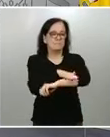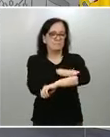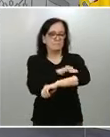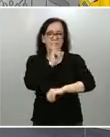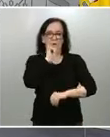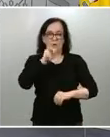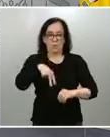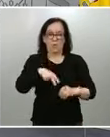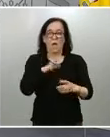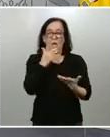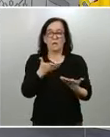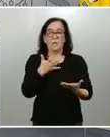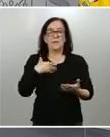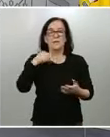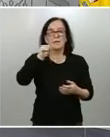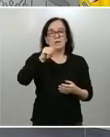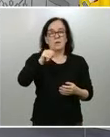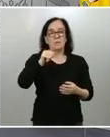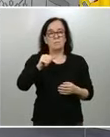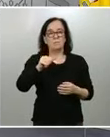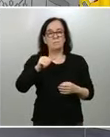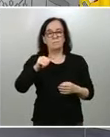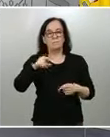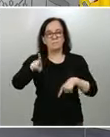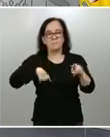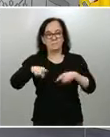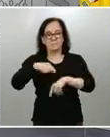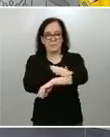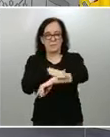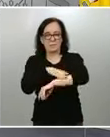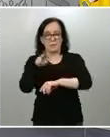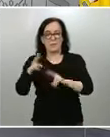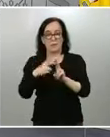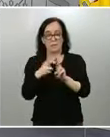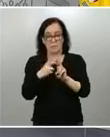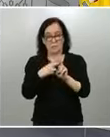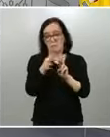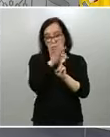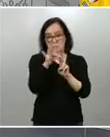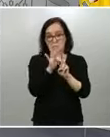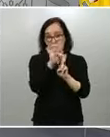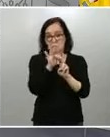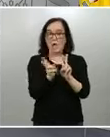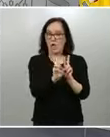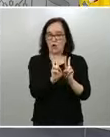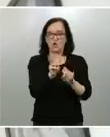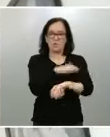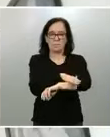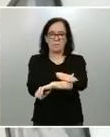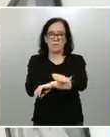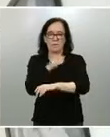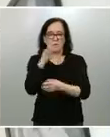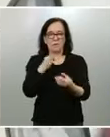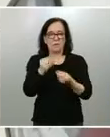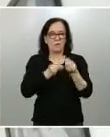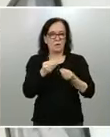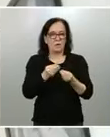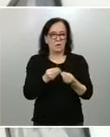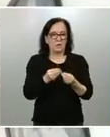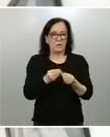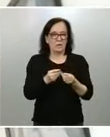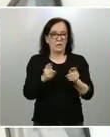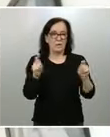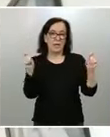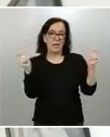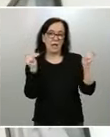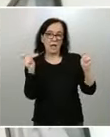quería preguntar al ministro ávalos plantean ustedes los dos tanto la señoría como usted una disyuntiva entre la alarma y el caos